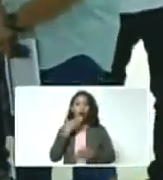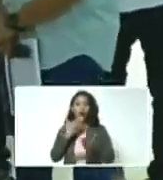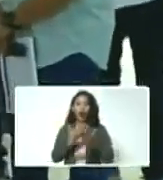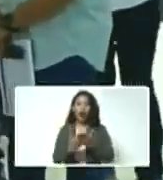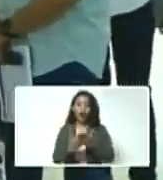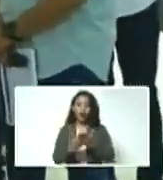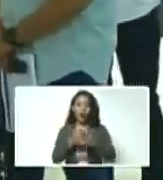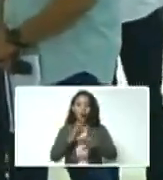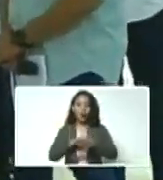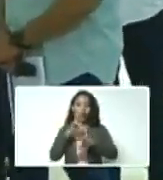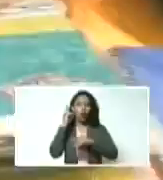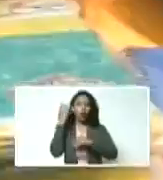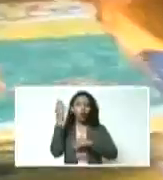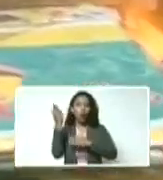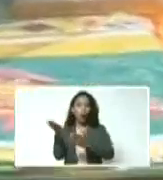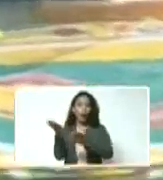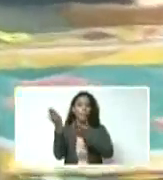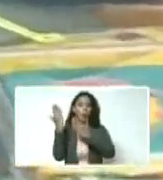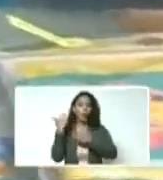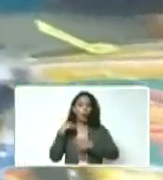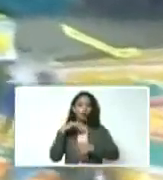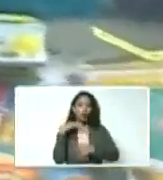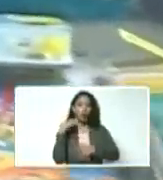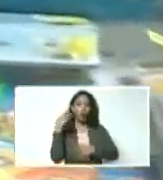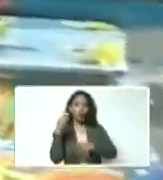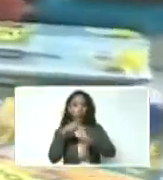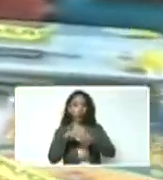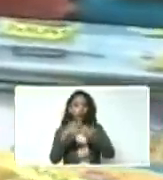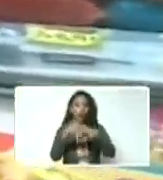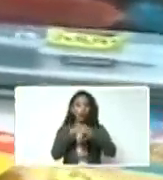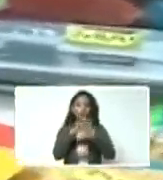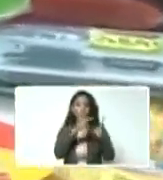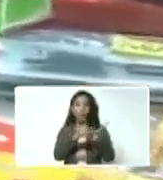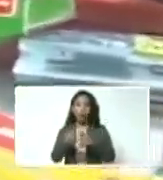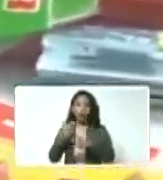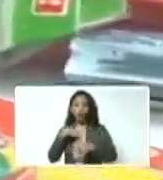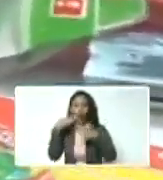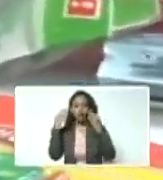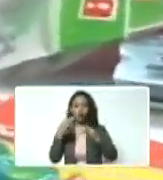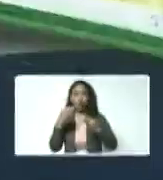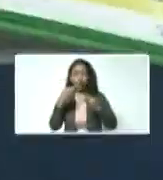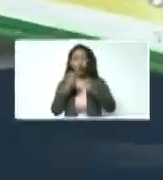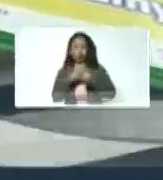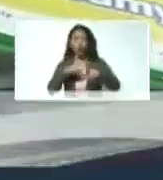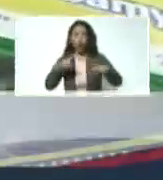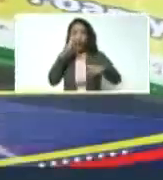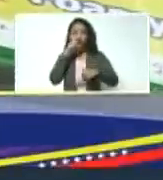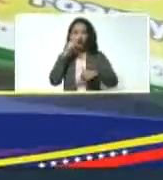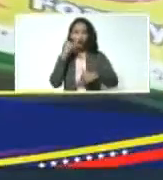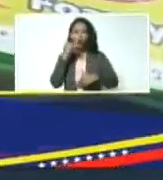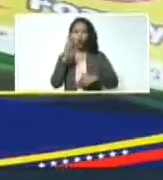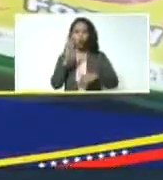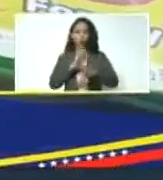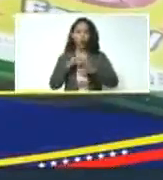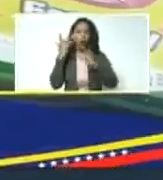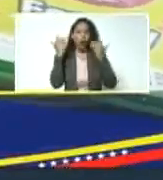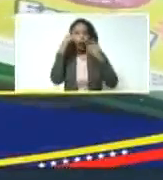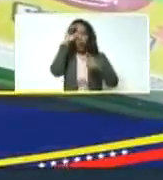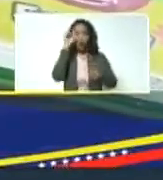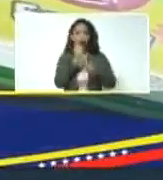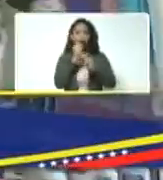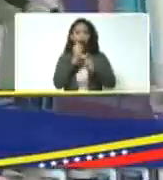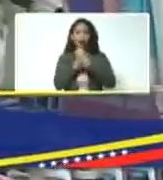por hacernos parte de este plan, y estamos seguros que lo vamos a cumplir y vamos a aumentar la cuota para el año que viene, porque las manos